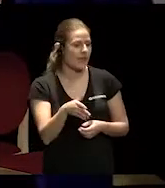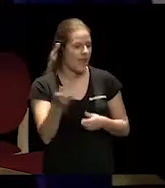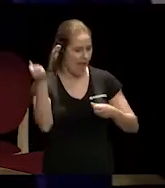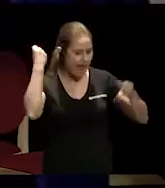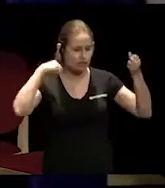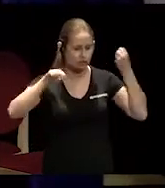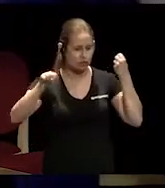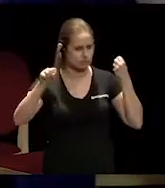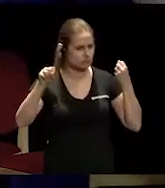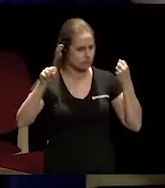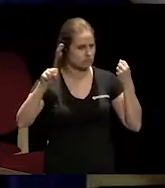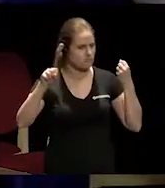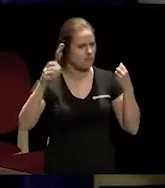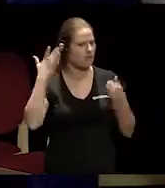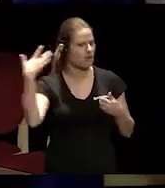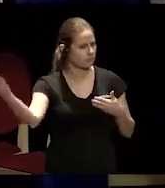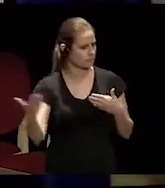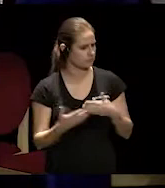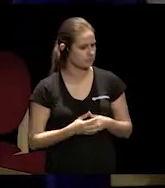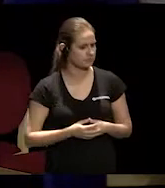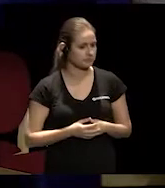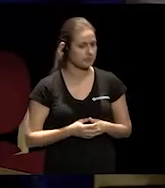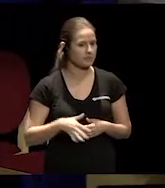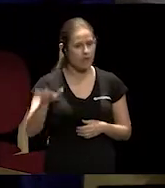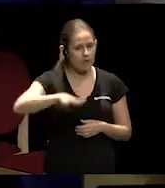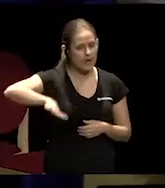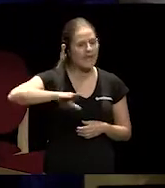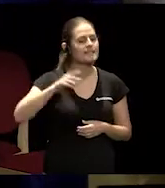un destacado actor en James Bond.